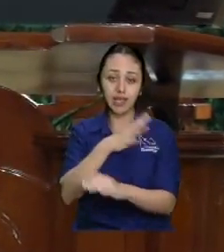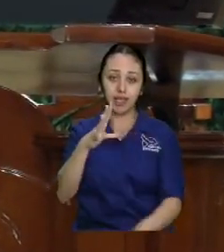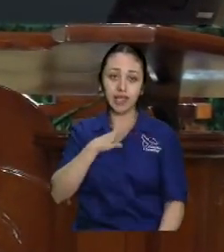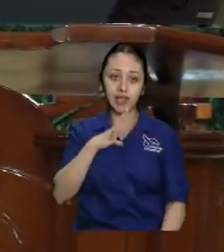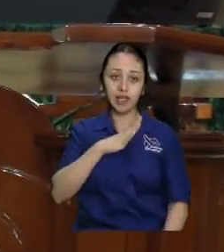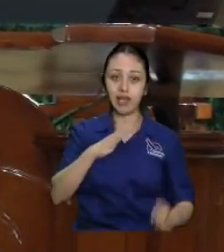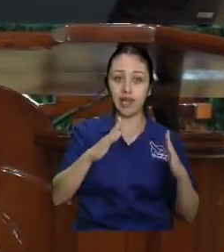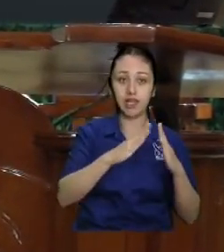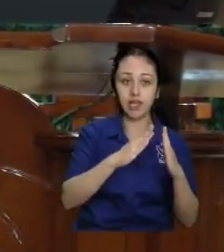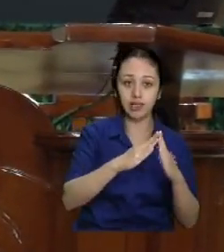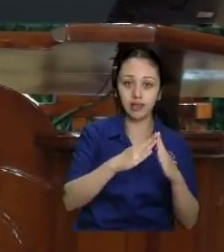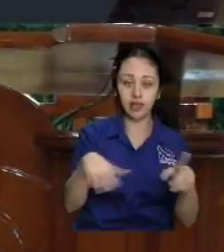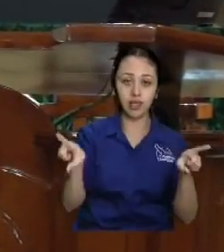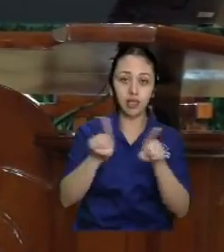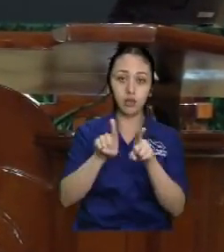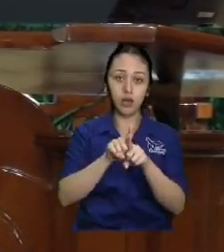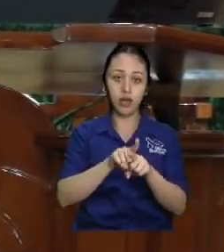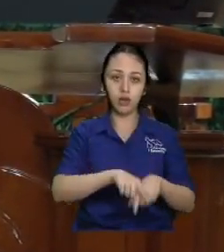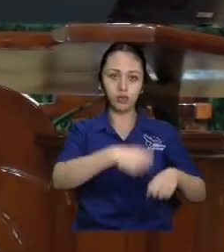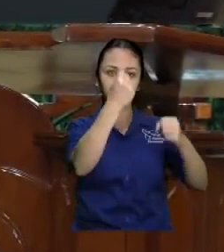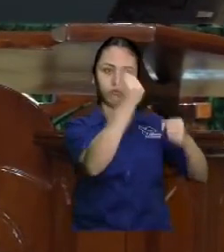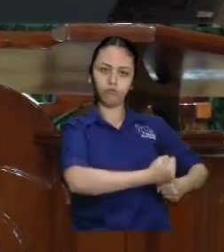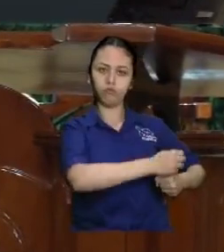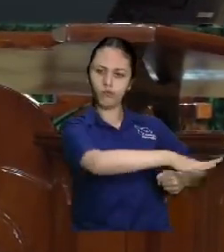regimiento militar, hombre.